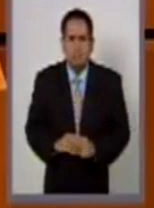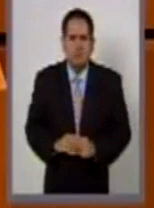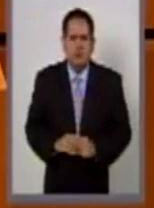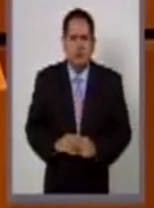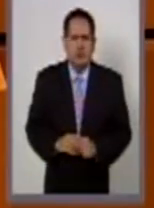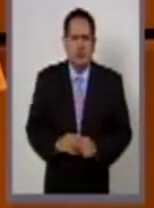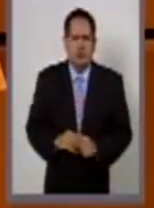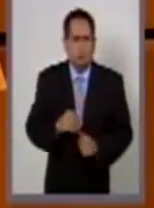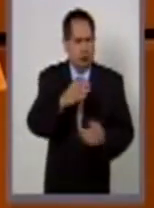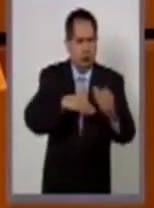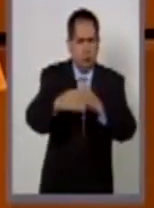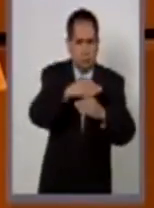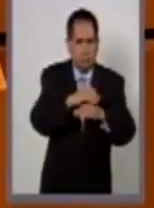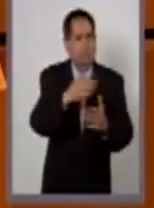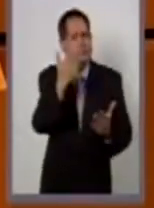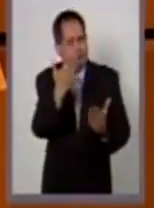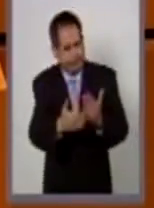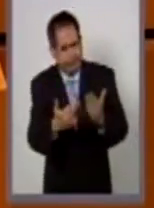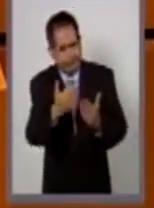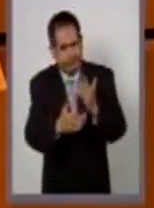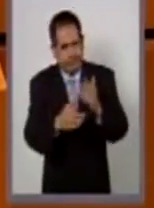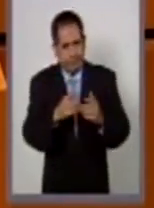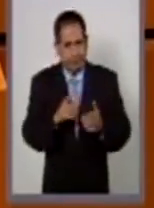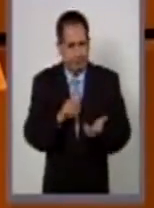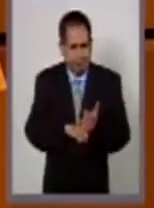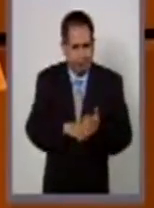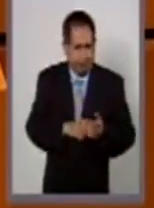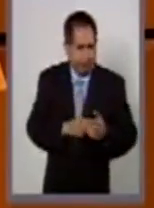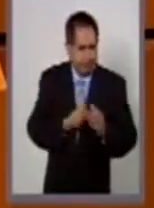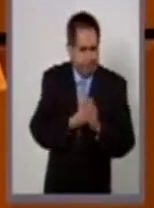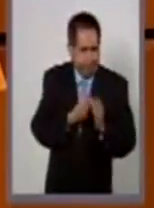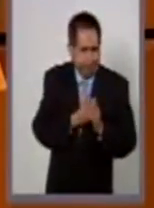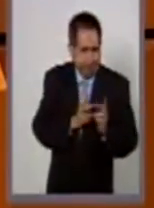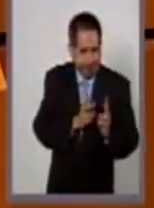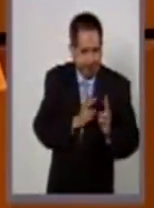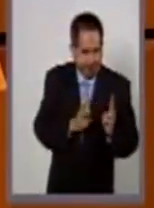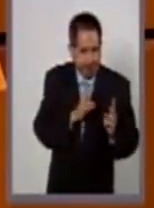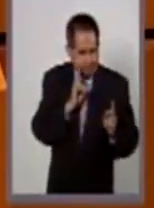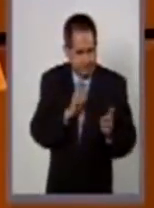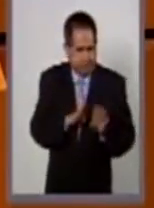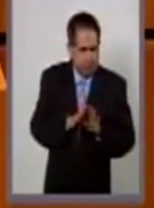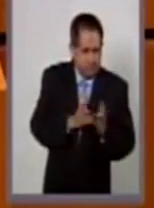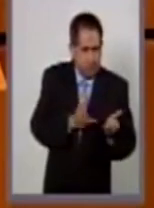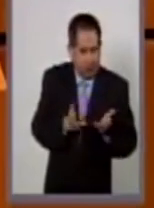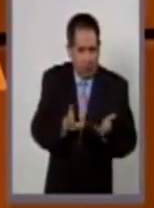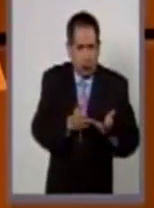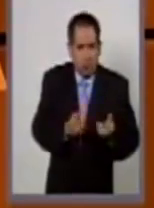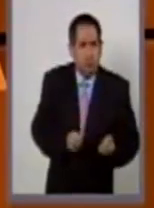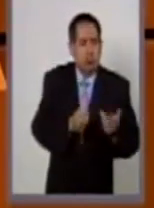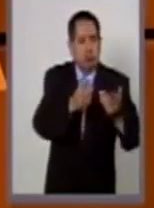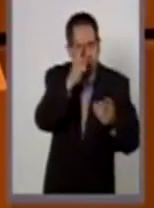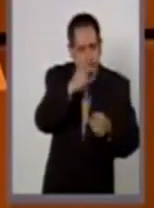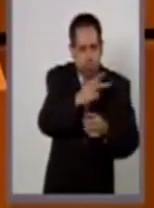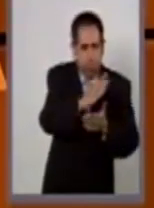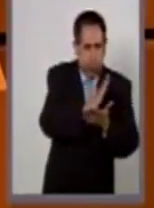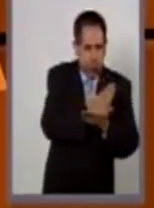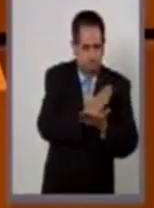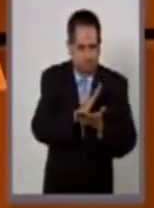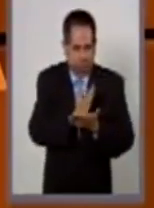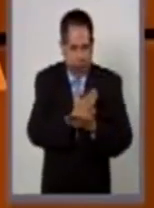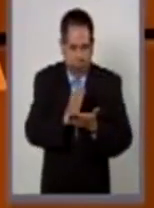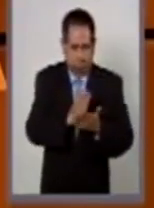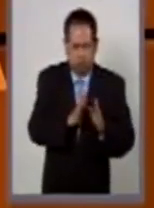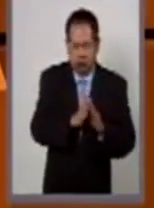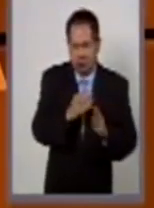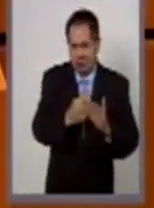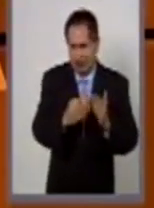Y no son todos porque les falta todavía el arreglo ahí para ver cuántos para unos y cuántos para otros.